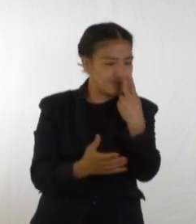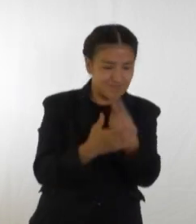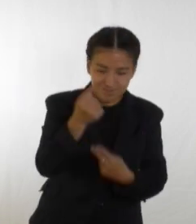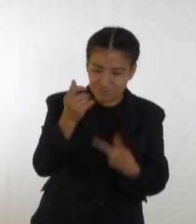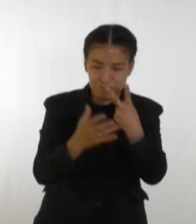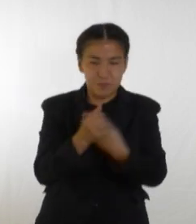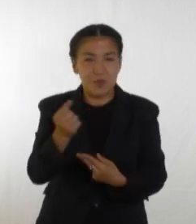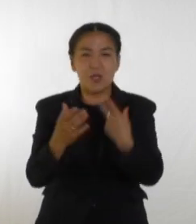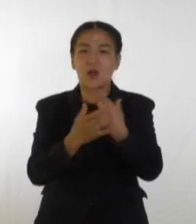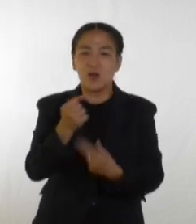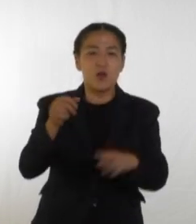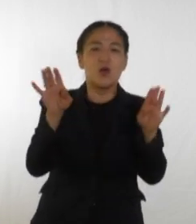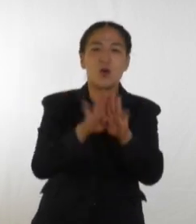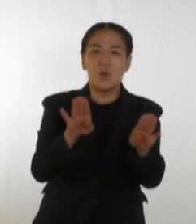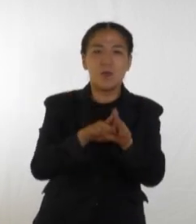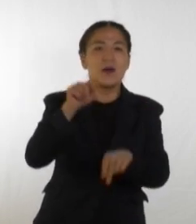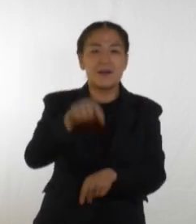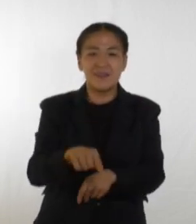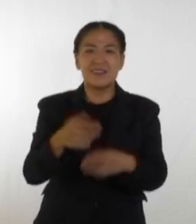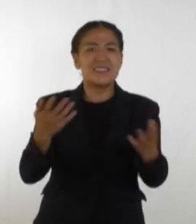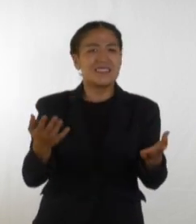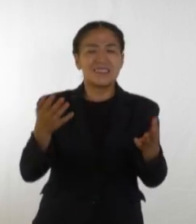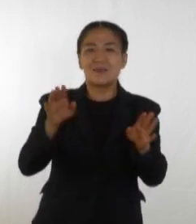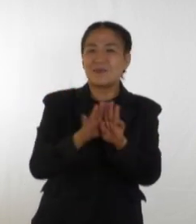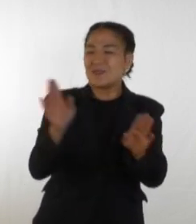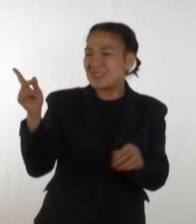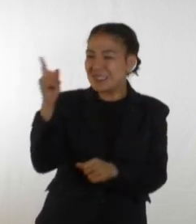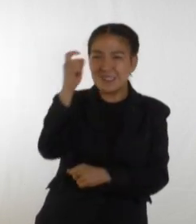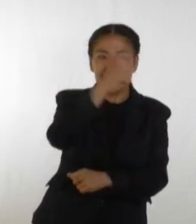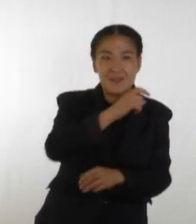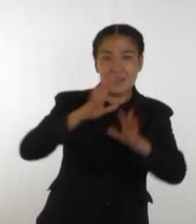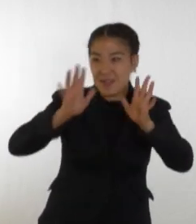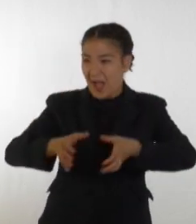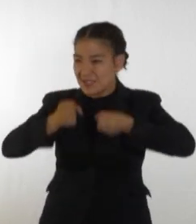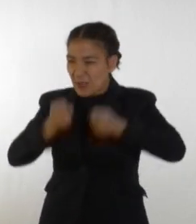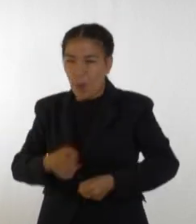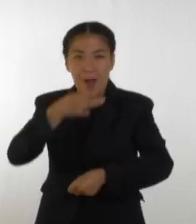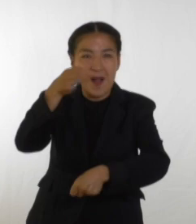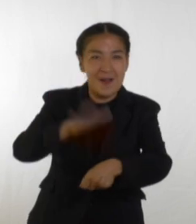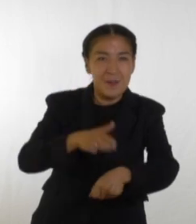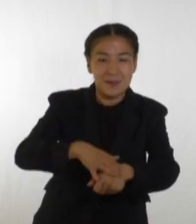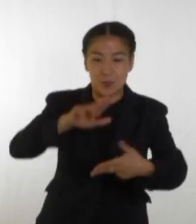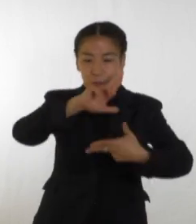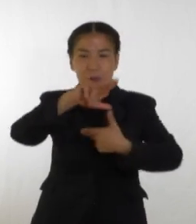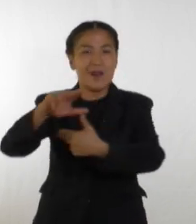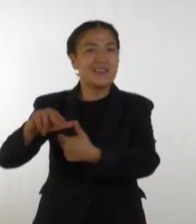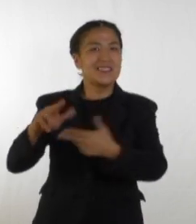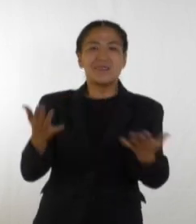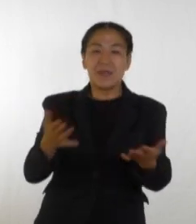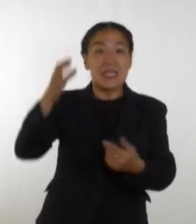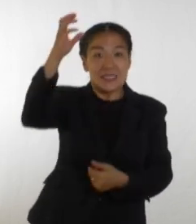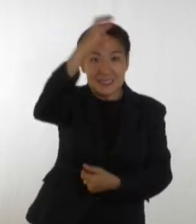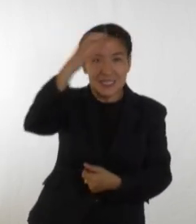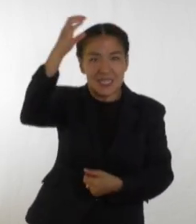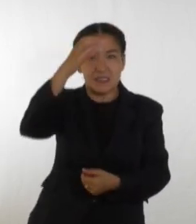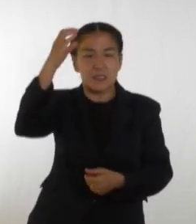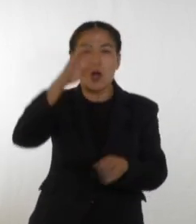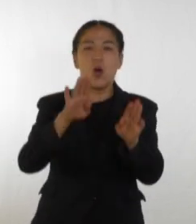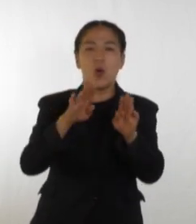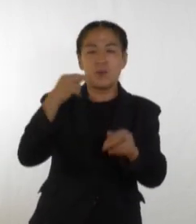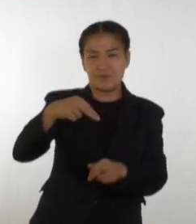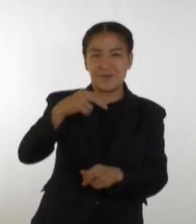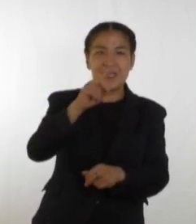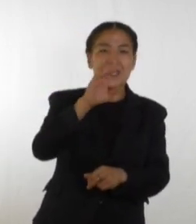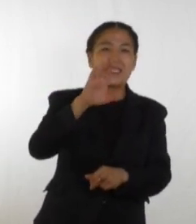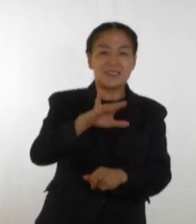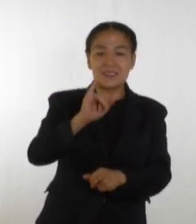es necesaria para describir un huracán. Son fenómenos tan complejos y tan variantes que la ciencia